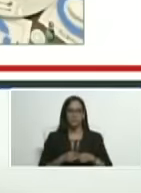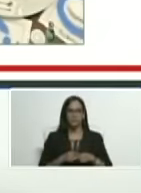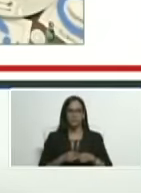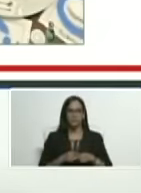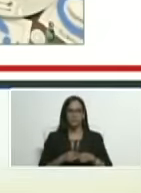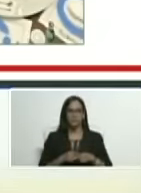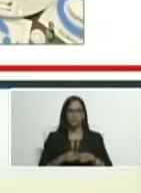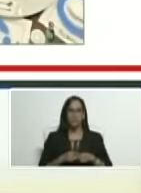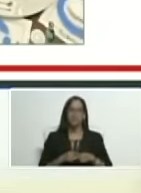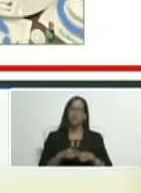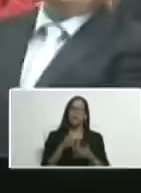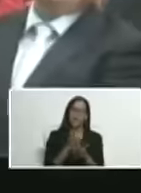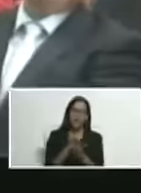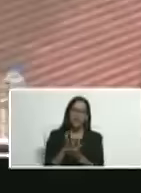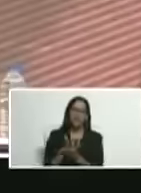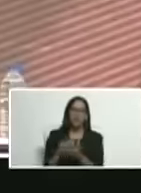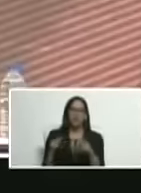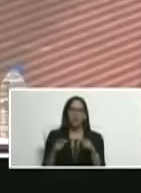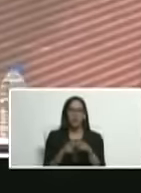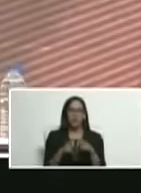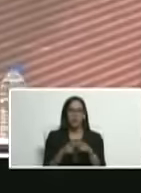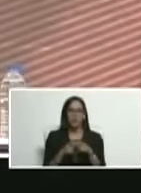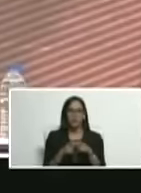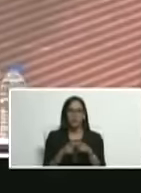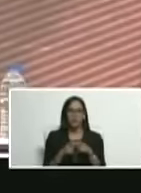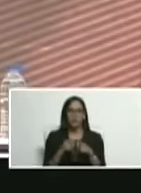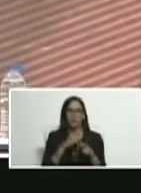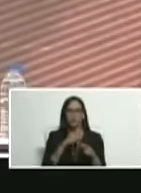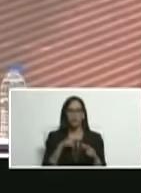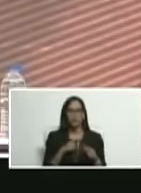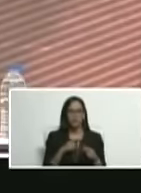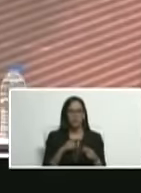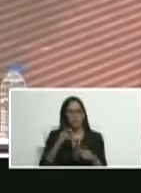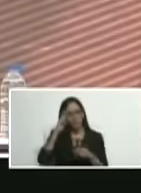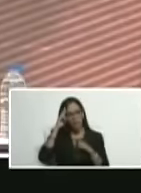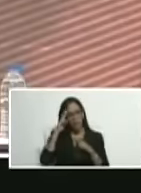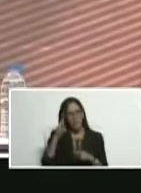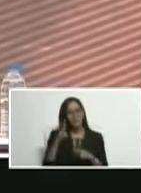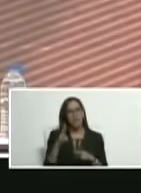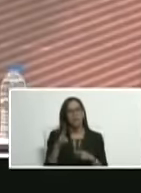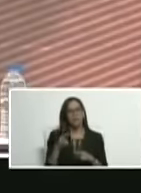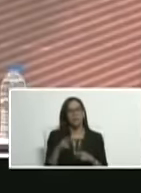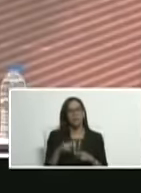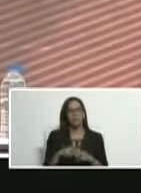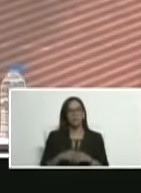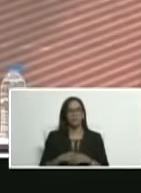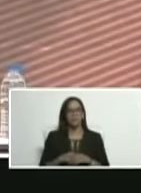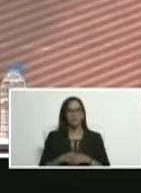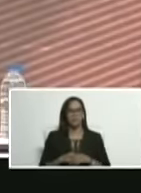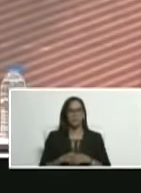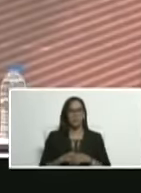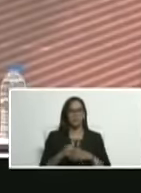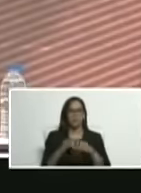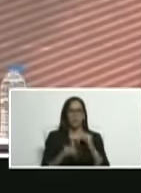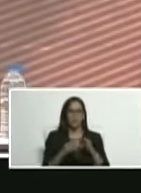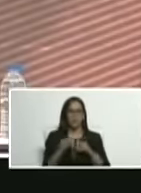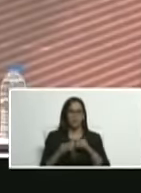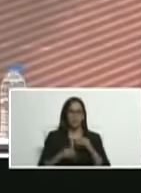Cada vez que hubo una de estas reuniones, nosotros respetamos el carácter privado de esas